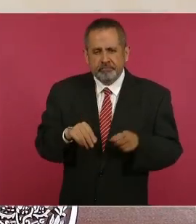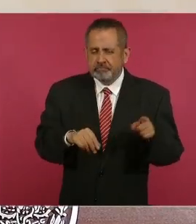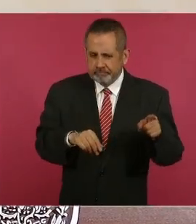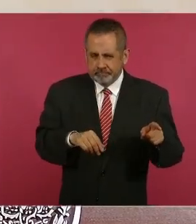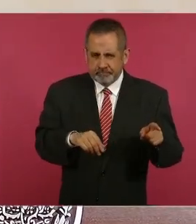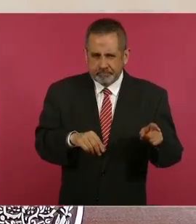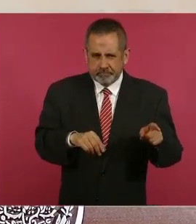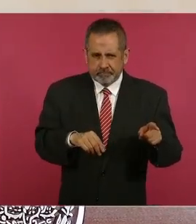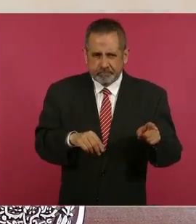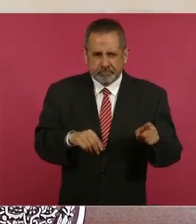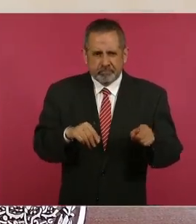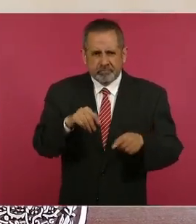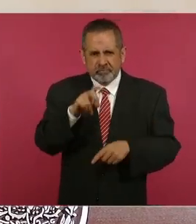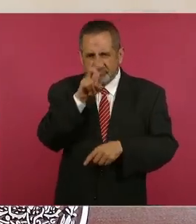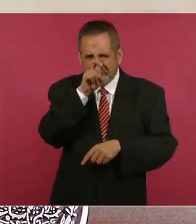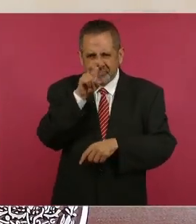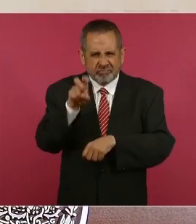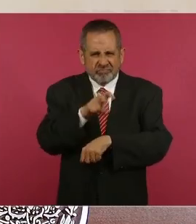de un buitre.